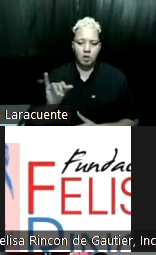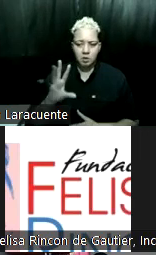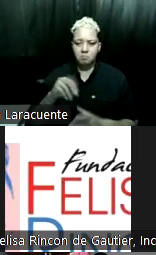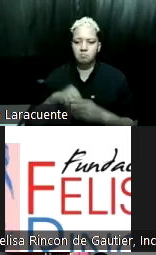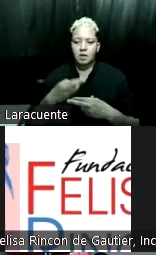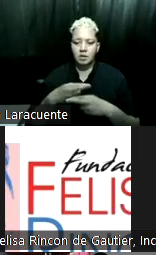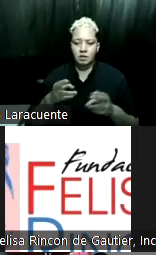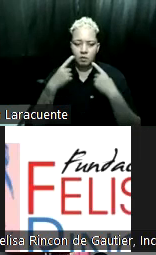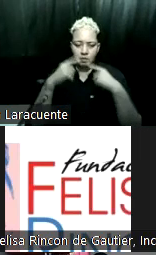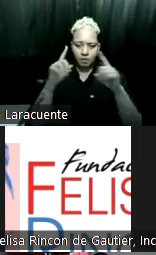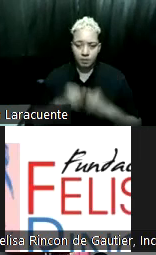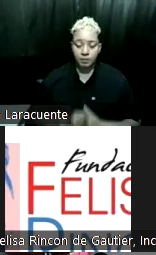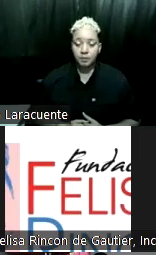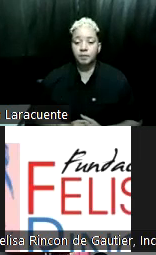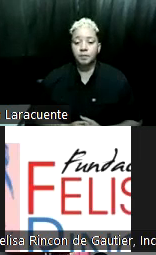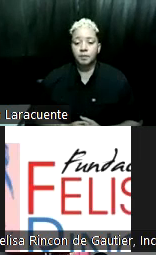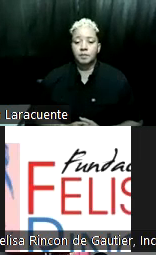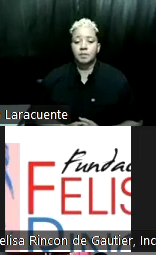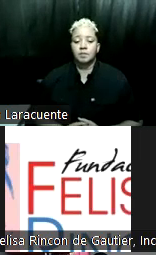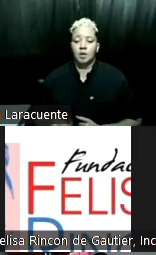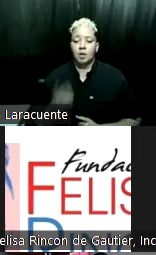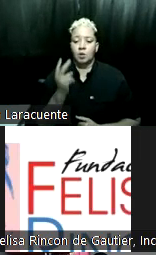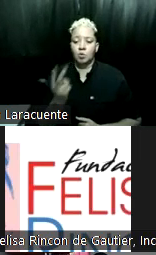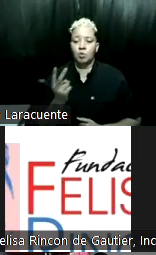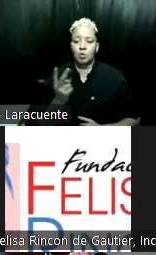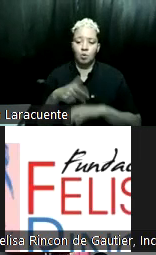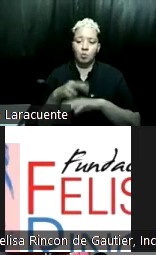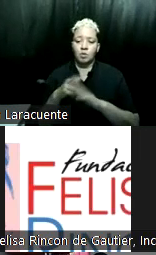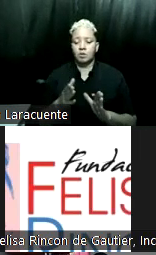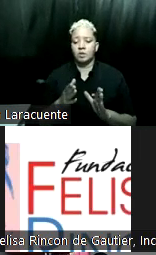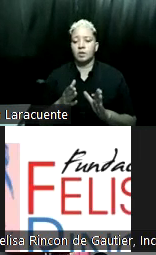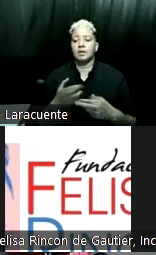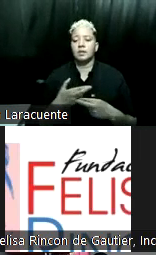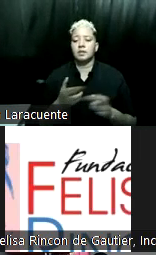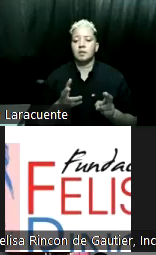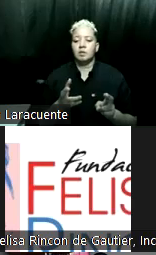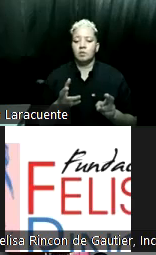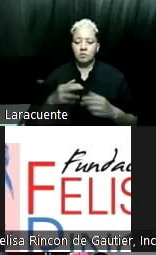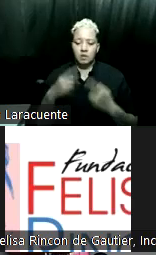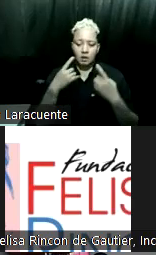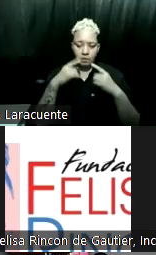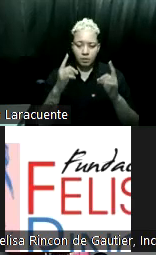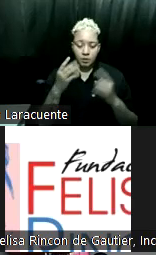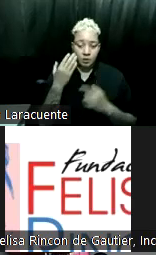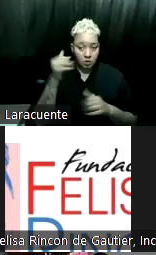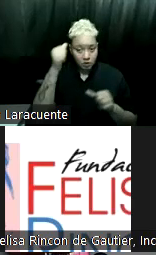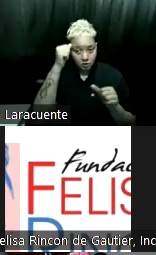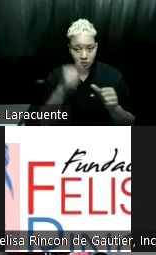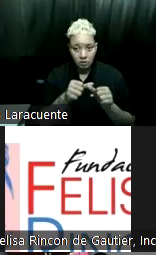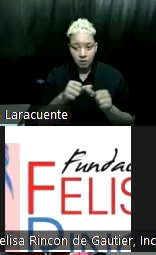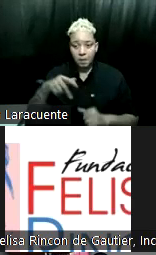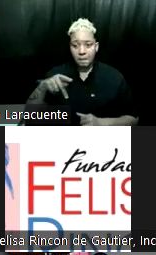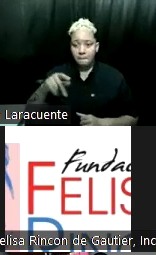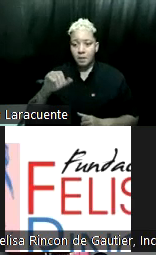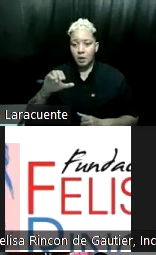Fama. Mencioné que hay dos puertorriqueños en el Salón de la Fama y no sé si recuerdan que Piculín